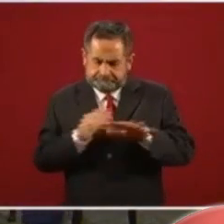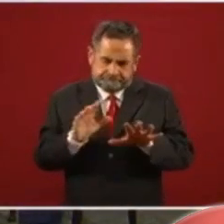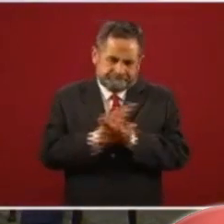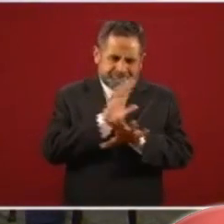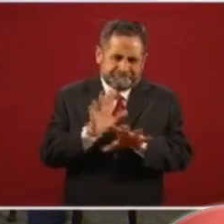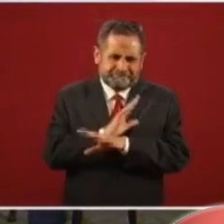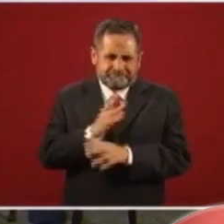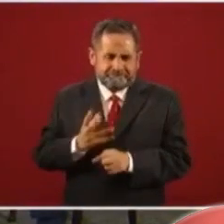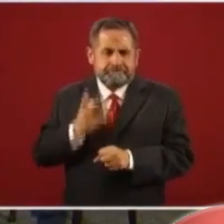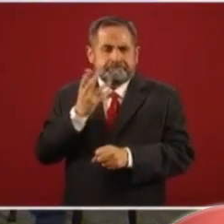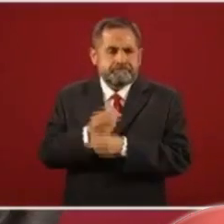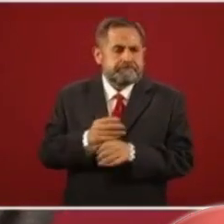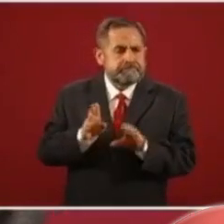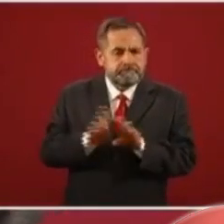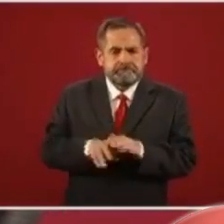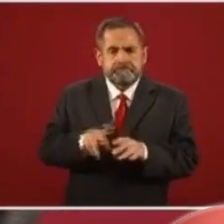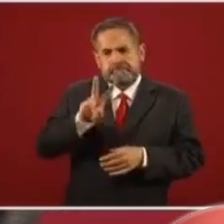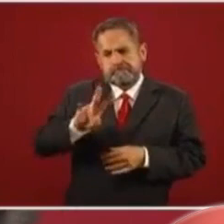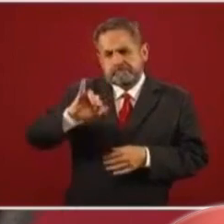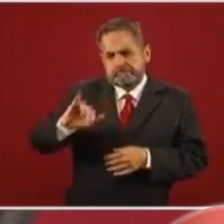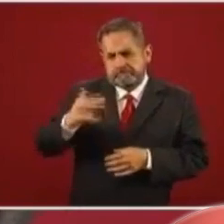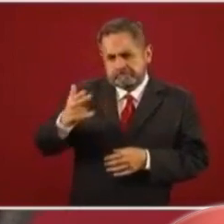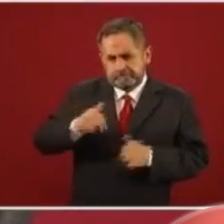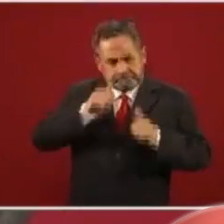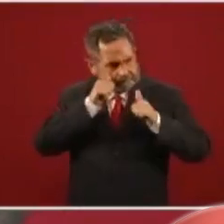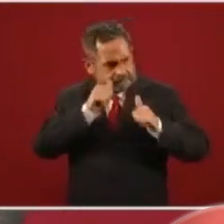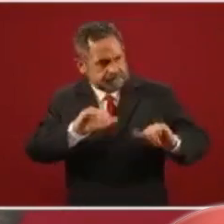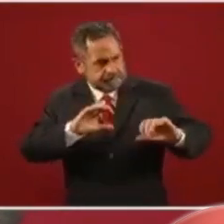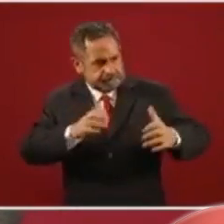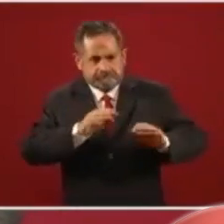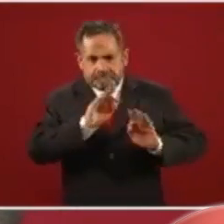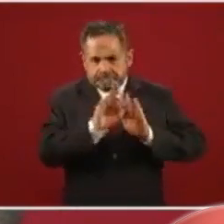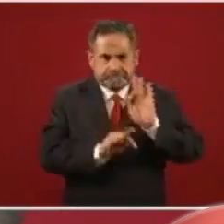el esquema de tratamiento de VIH en México.